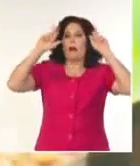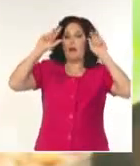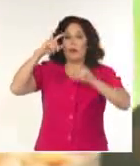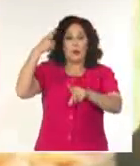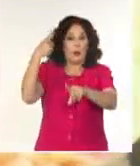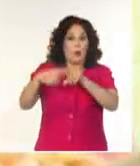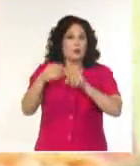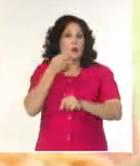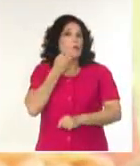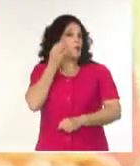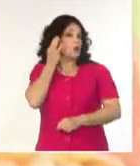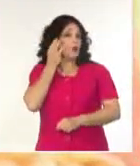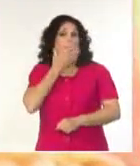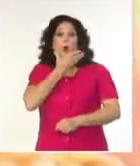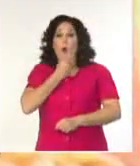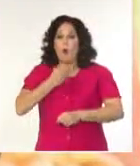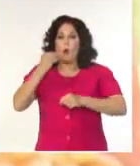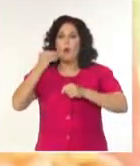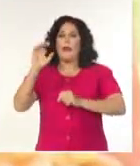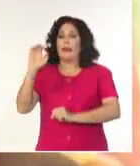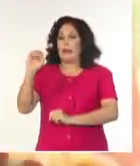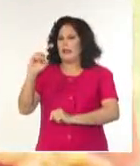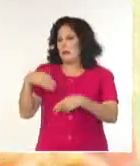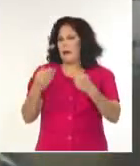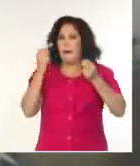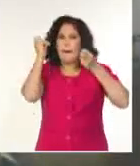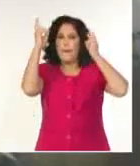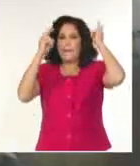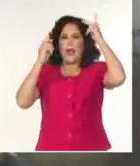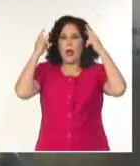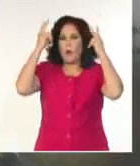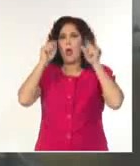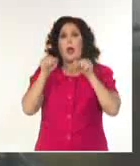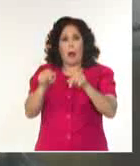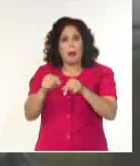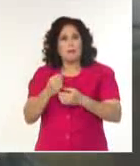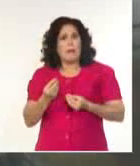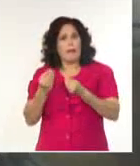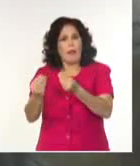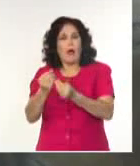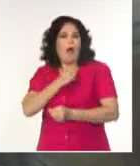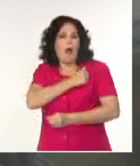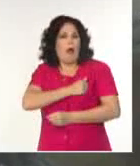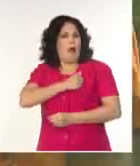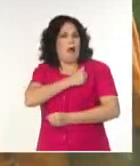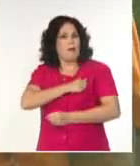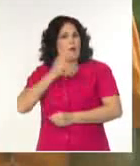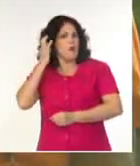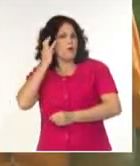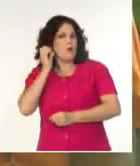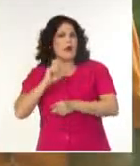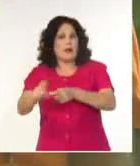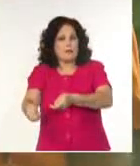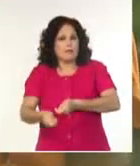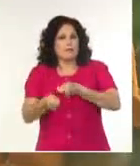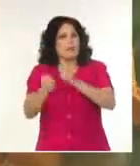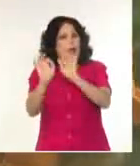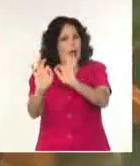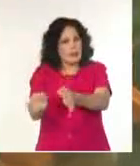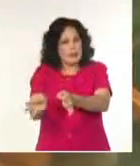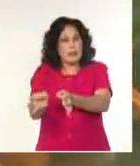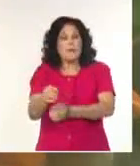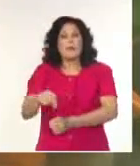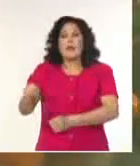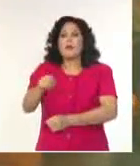joven peluquera de la Sierpe demuestran que al surco le bastan amor y voluntad cuando de mujeres se trata. Bajo ese precepto